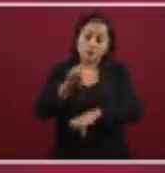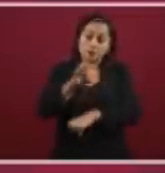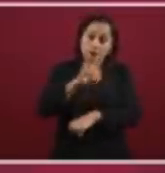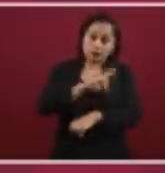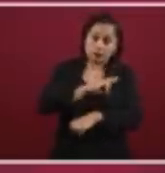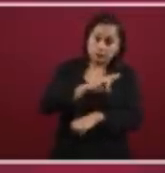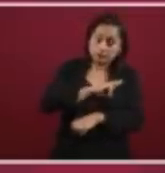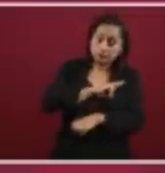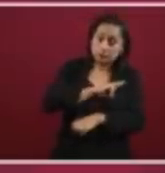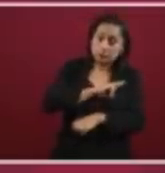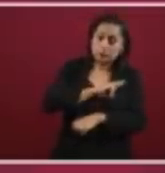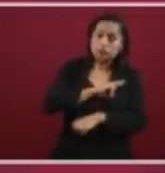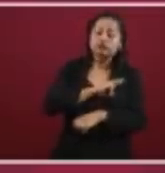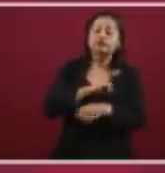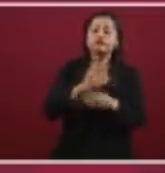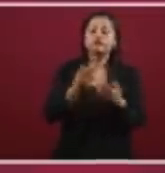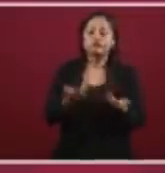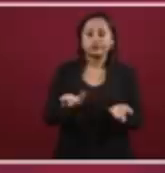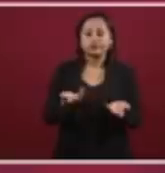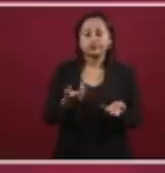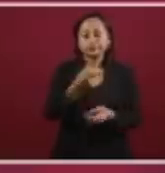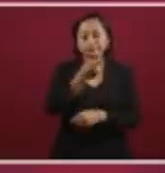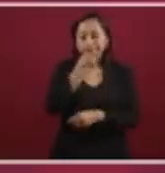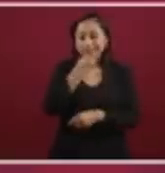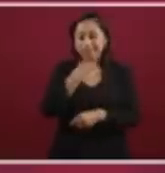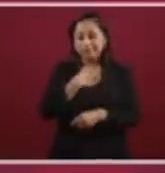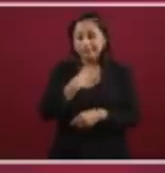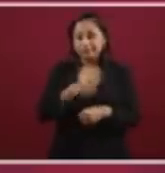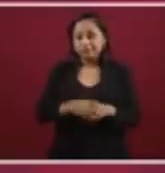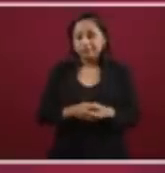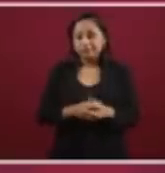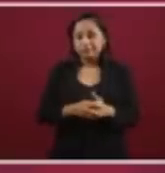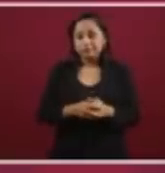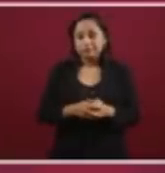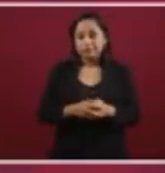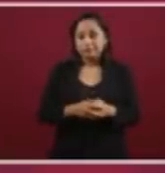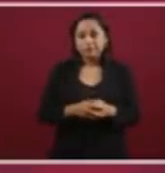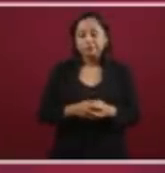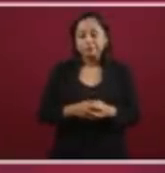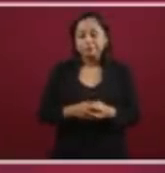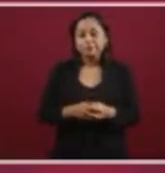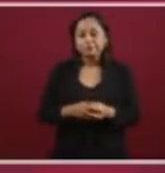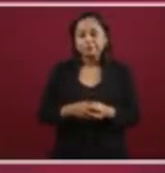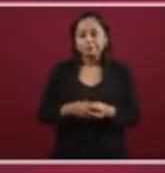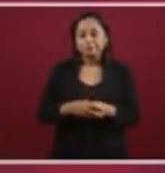pues llevaron a este fracaso